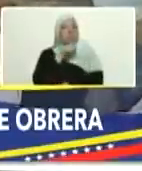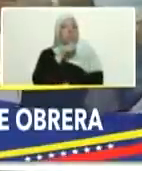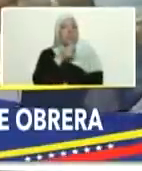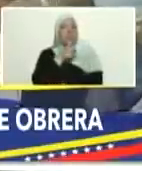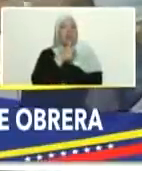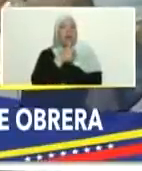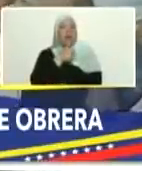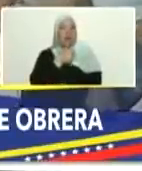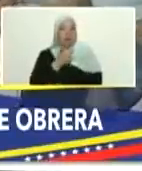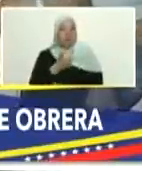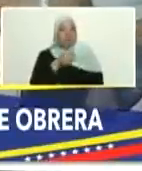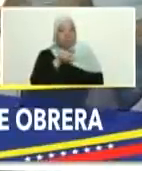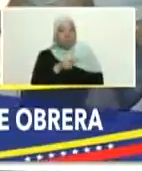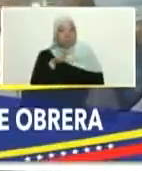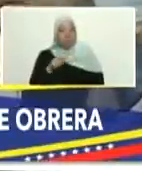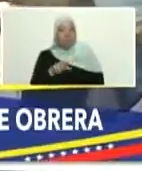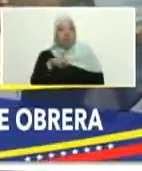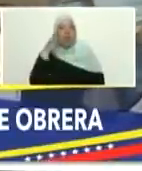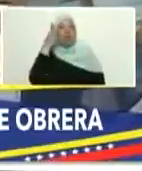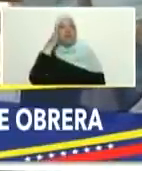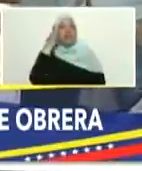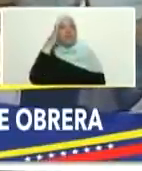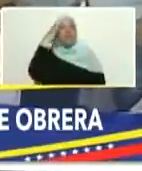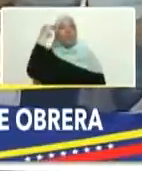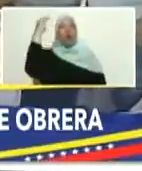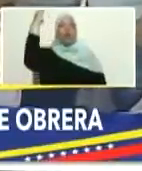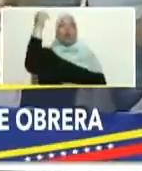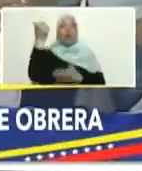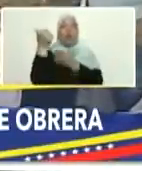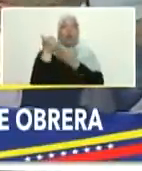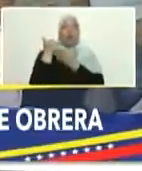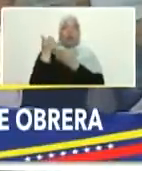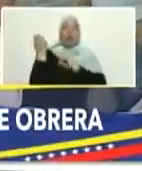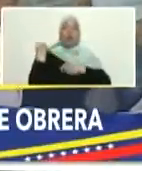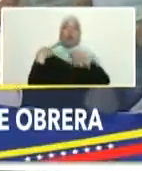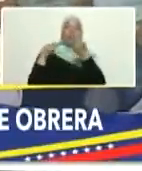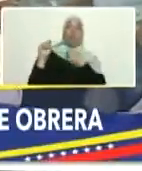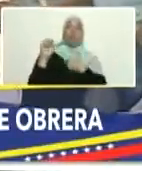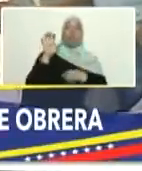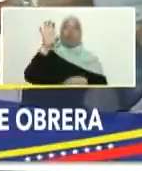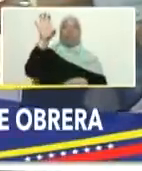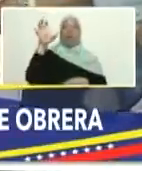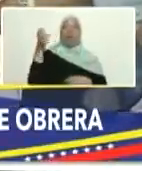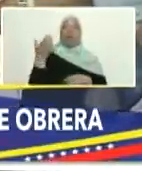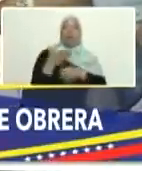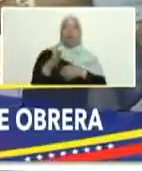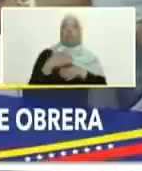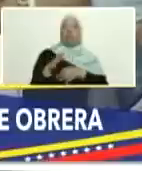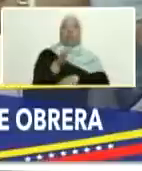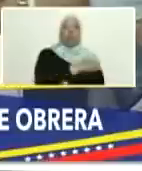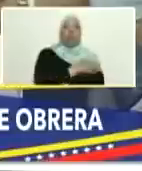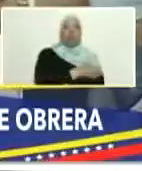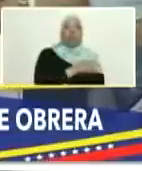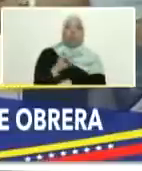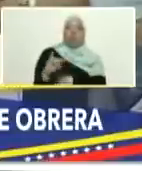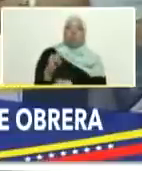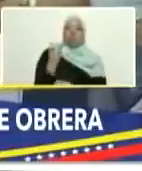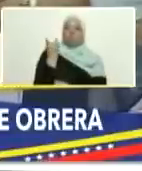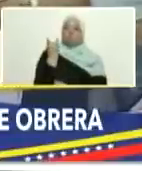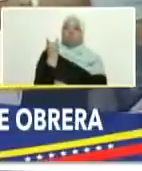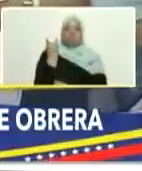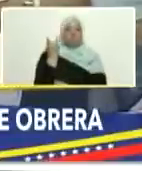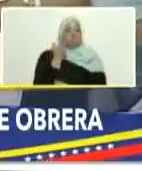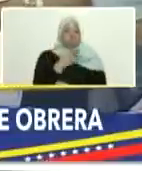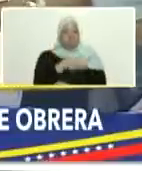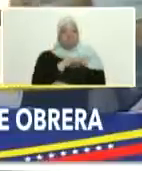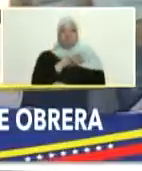sabemos dónde están los enemigos de Venezuela. Sabemos dónde están los vendepatrias. Que nadie se deje engañar. El camino de la